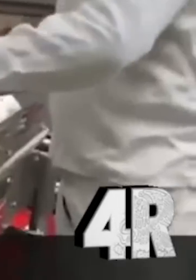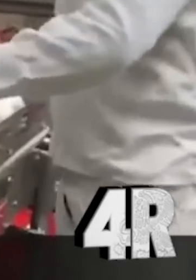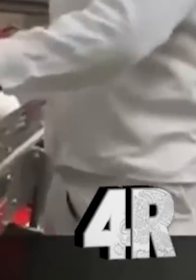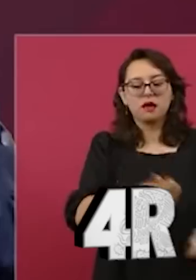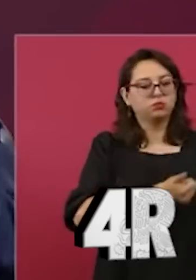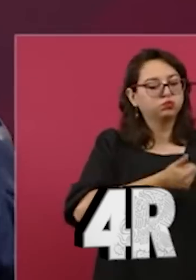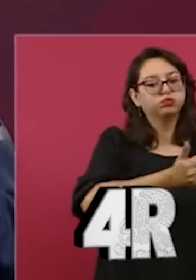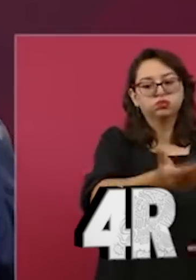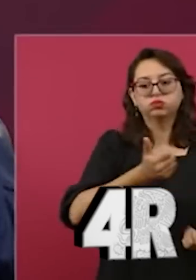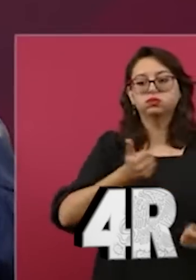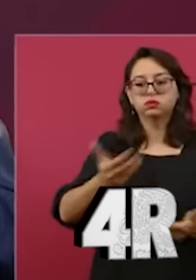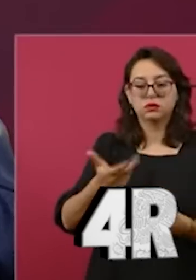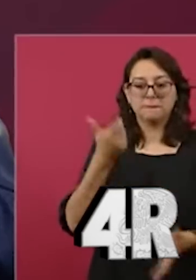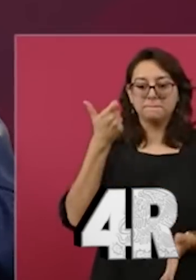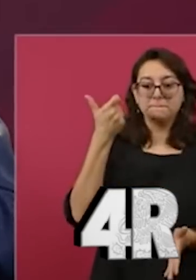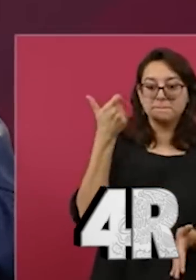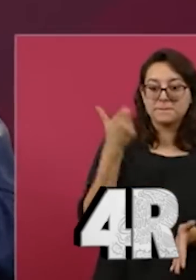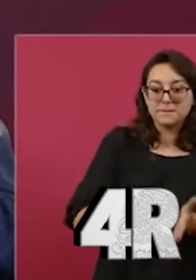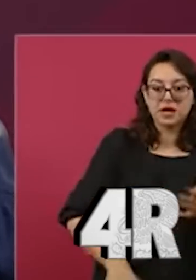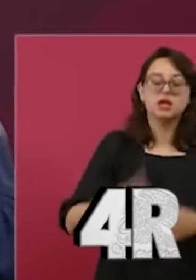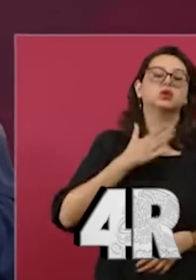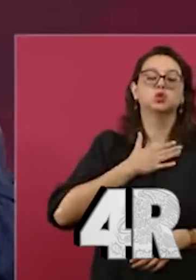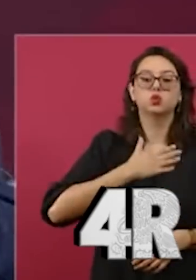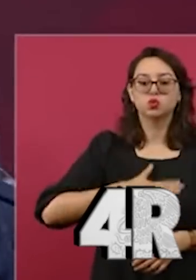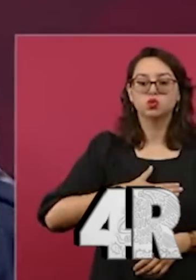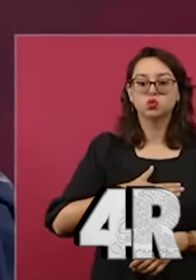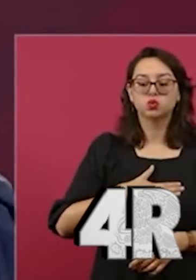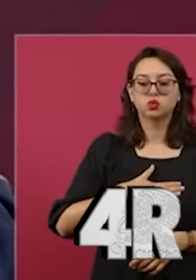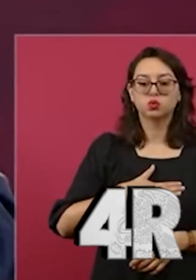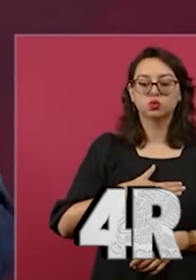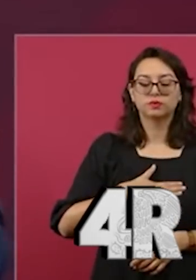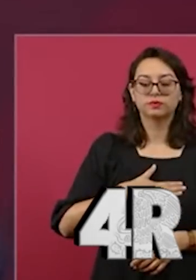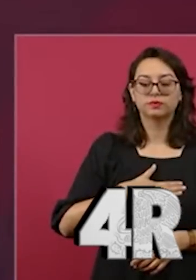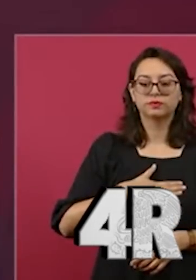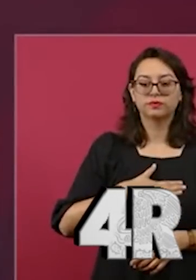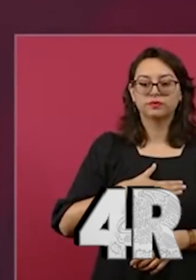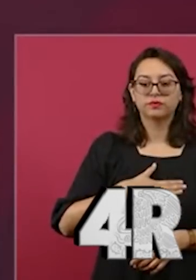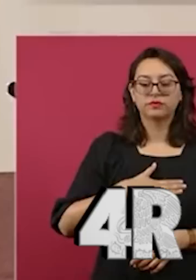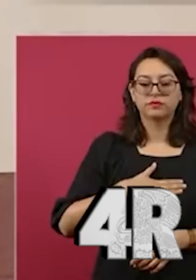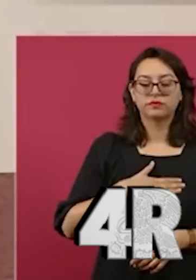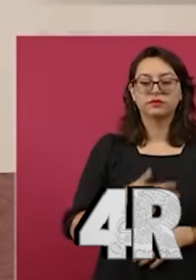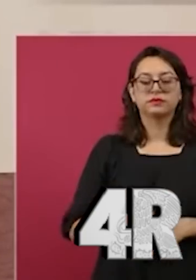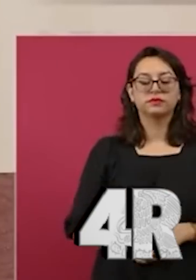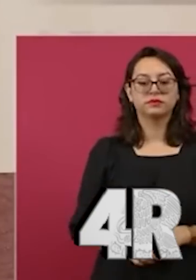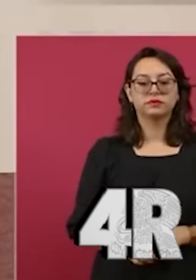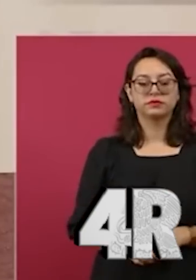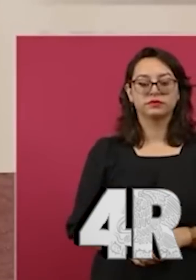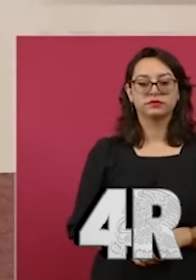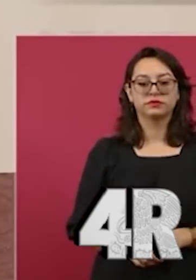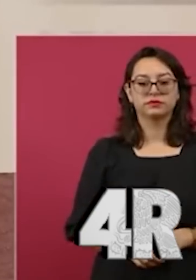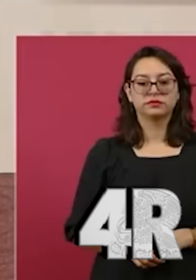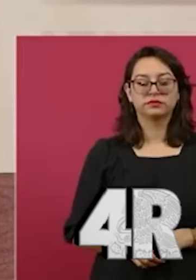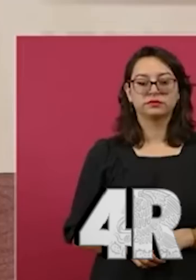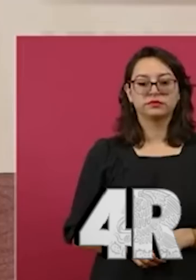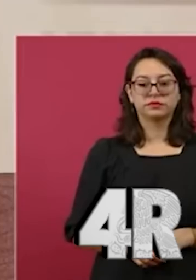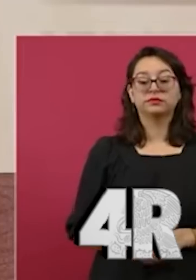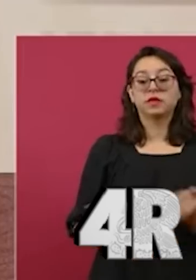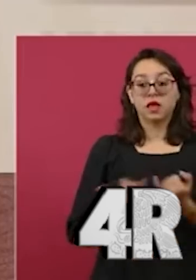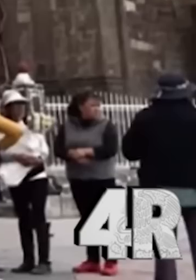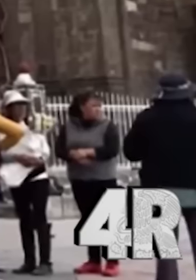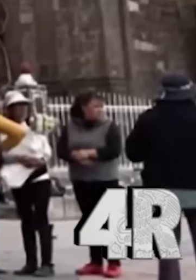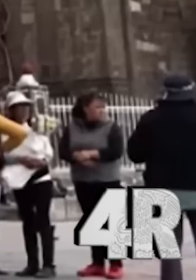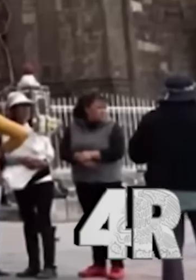segalmex y esta monstruosa cantidad de más de 9 mil millones de pesos los cuales están siendo recuperados poco a poco